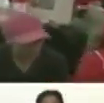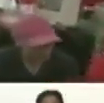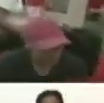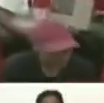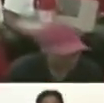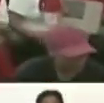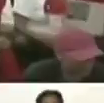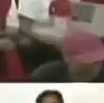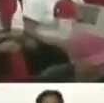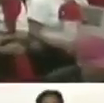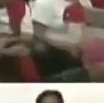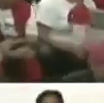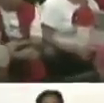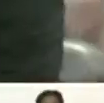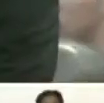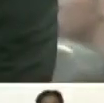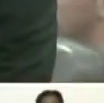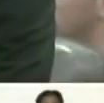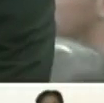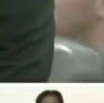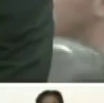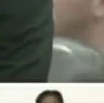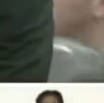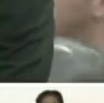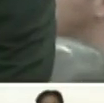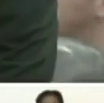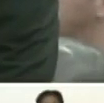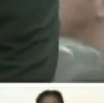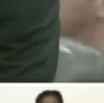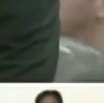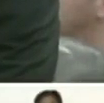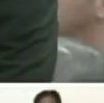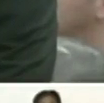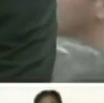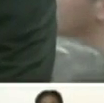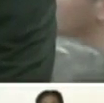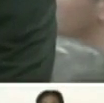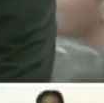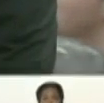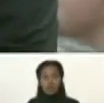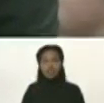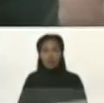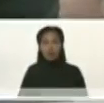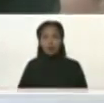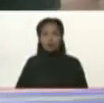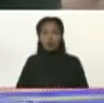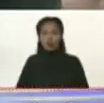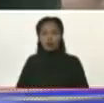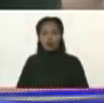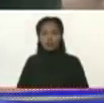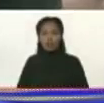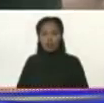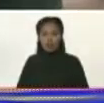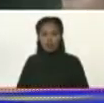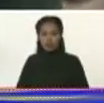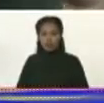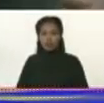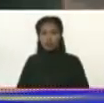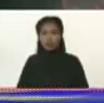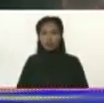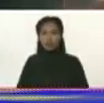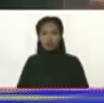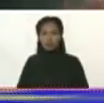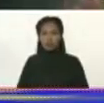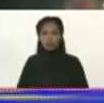Ay, bobo. Ay, bobo. Por liberación Lula. Por la liberación de Lula. Estaba luchando